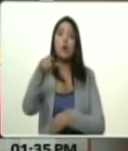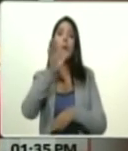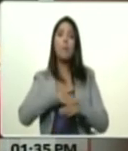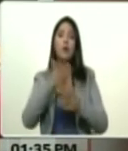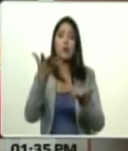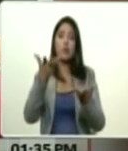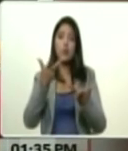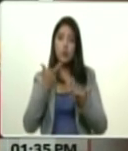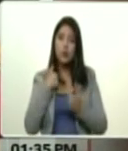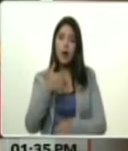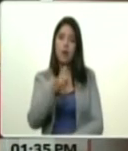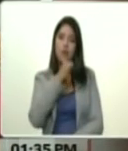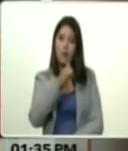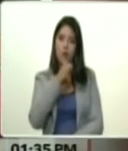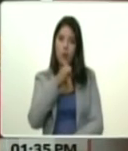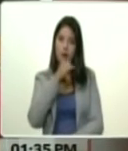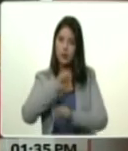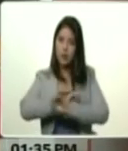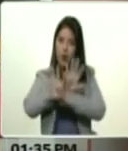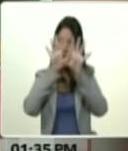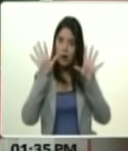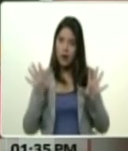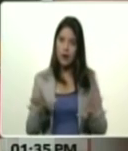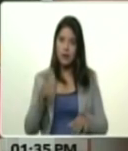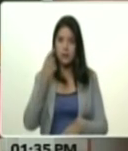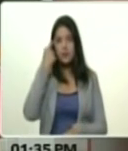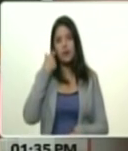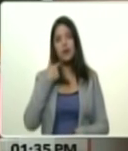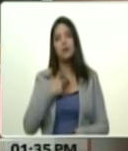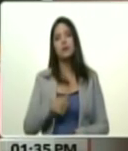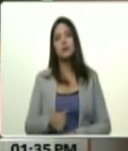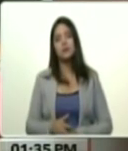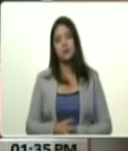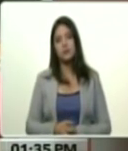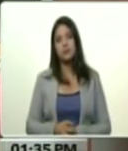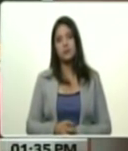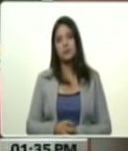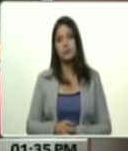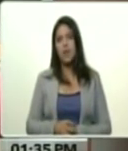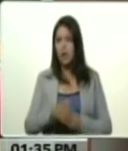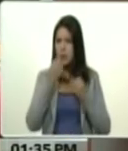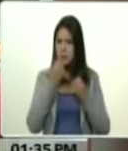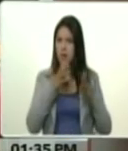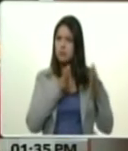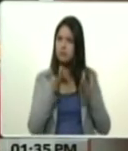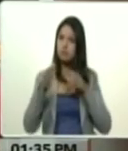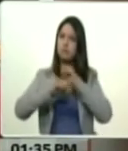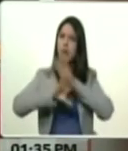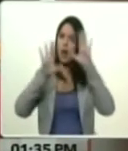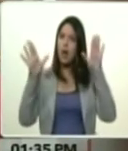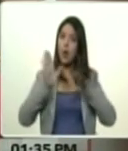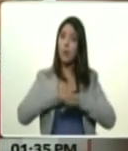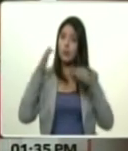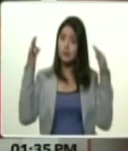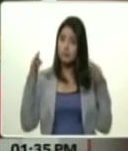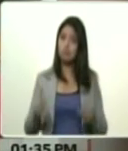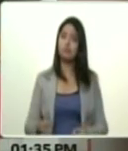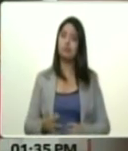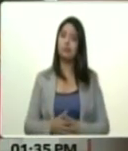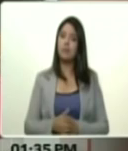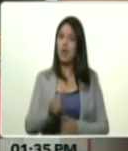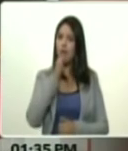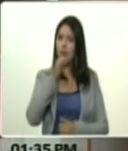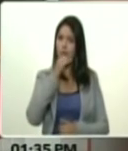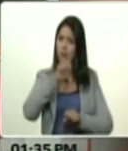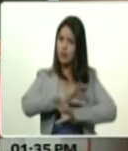aporte a la información, que desde los primeros momentos fue muy bien encaminada, porque teníamos la certeza de la